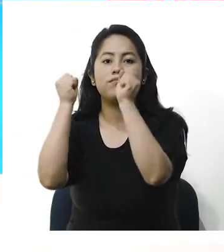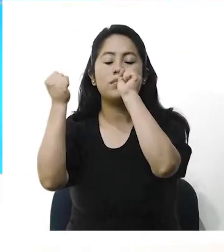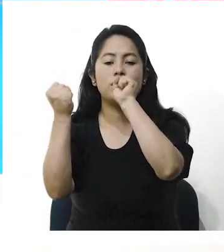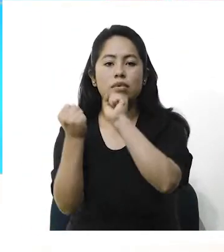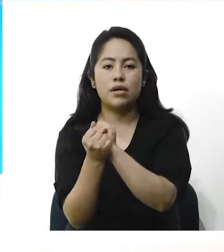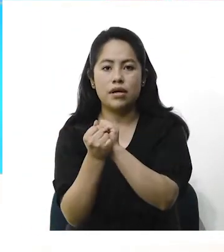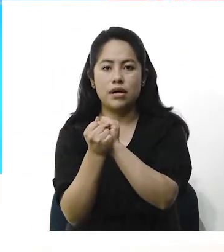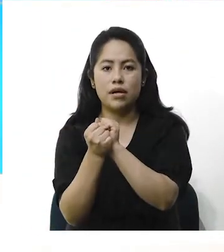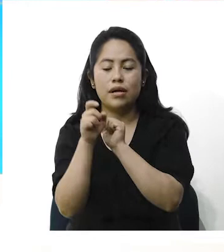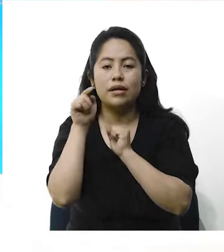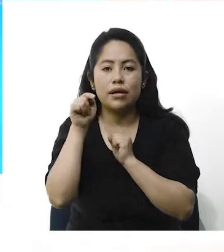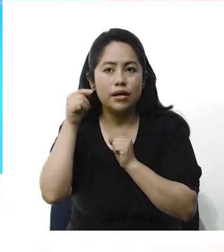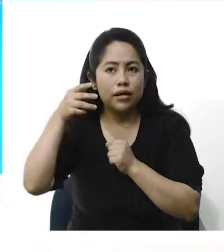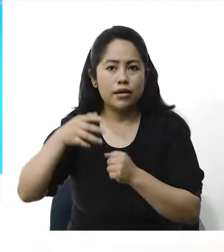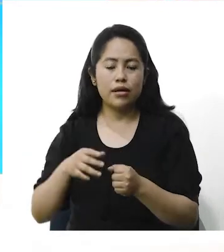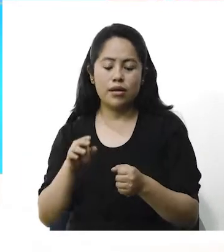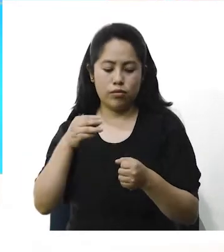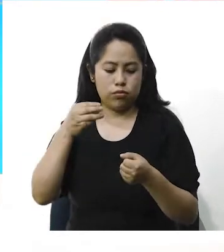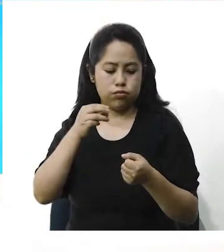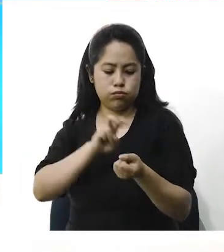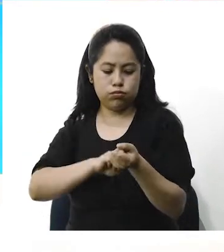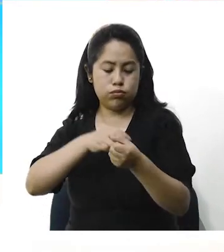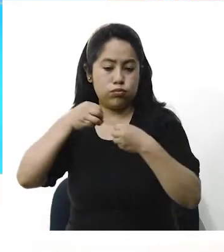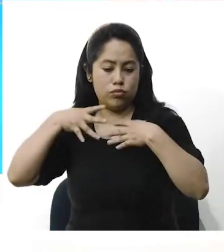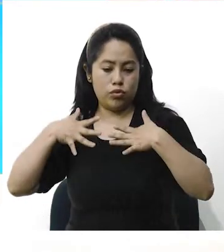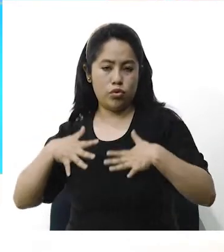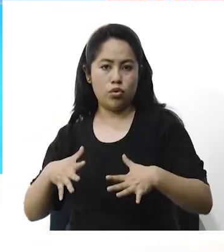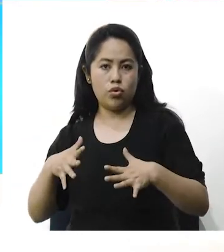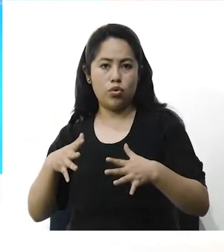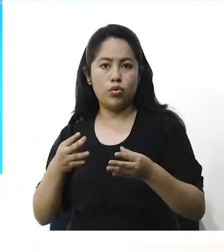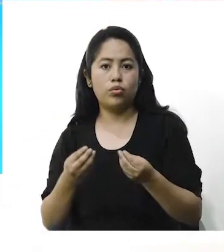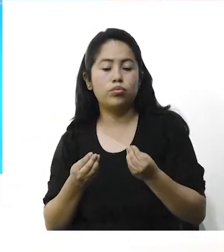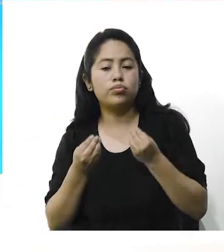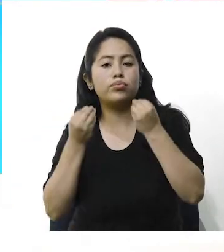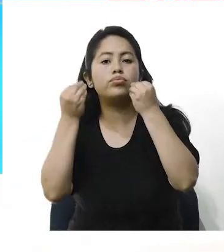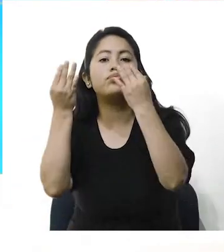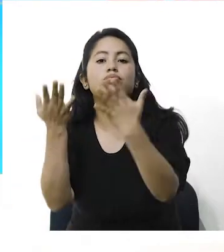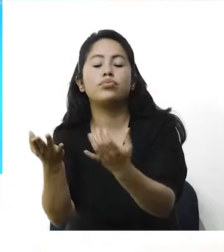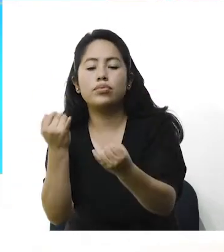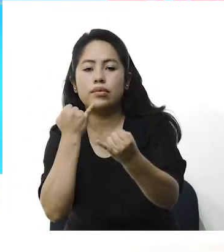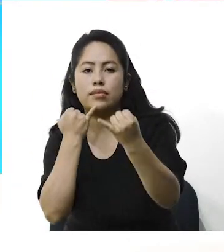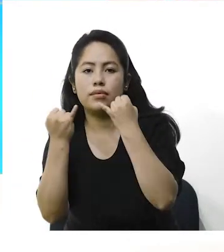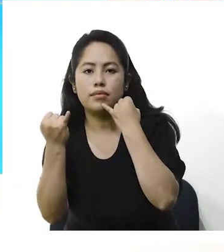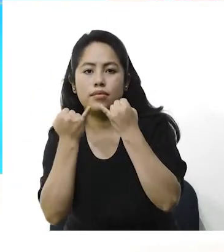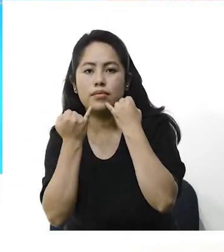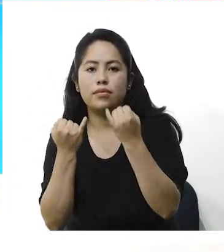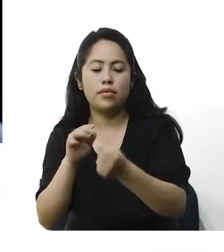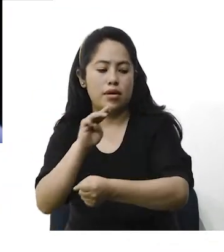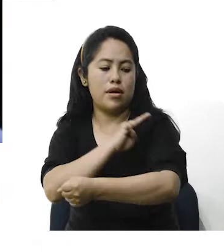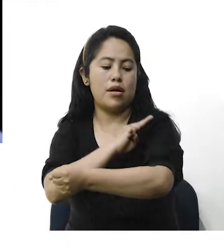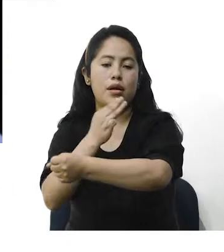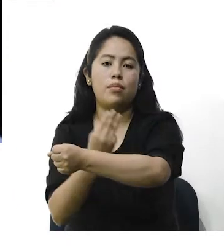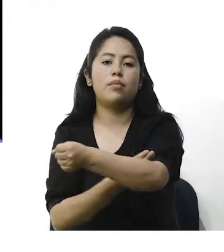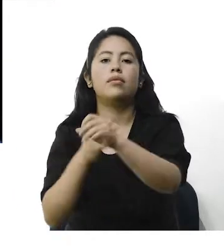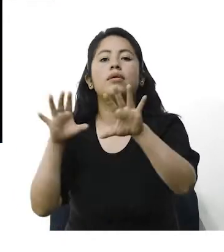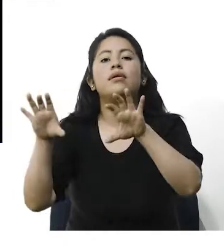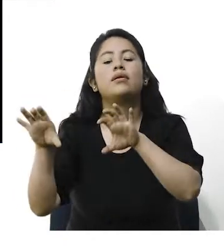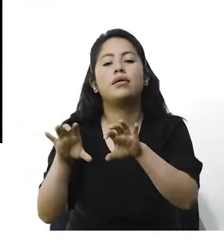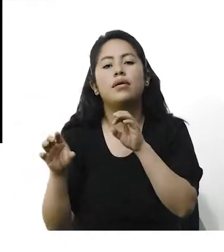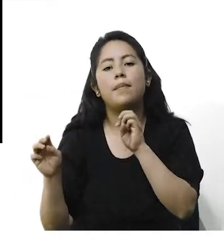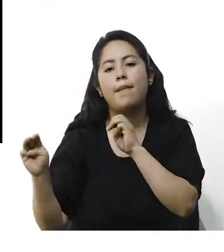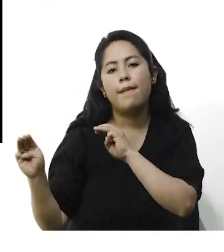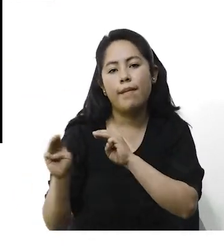información del sistema nervioso central hacia los músculos que efectúan los movimientos, ¿ya? Por